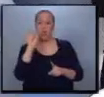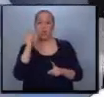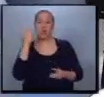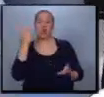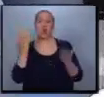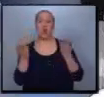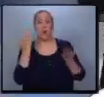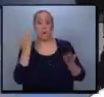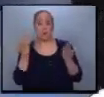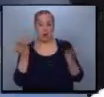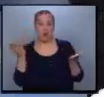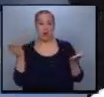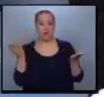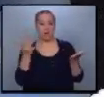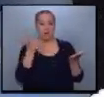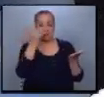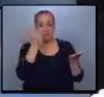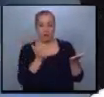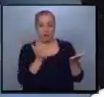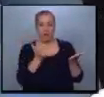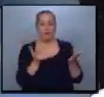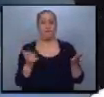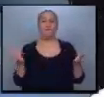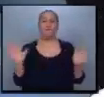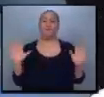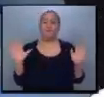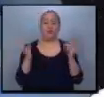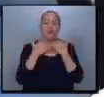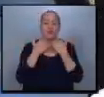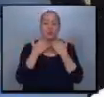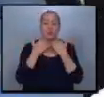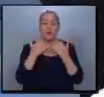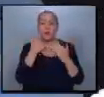ni le pregunté, ¿no? ¿Romina tendrá alguno? No sé, puede ser,